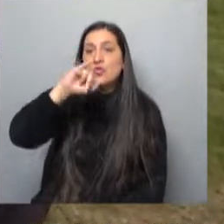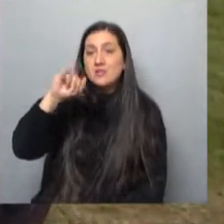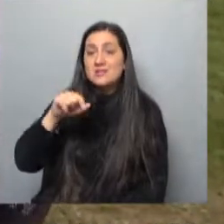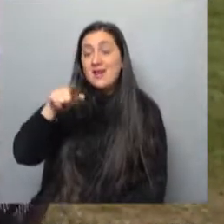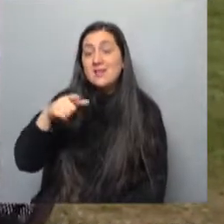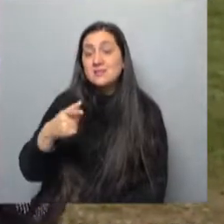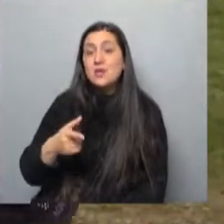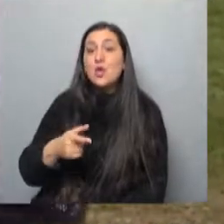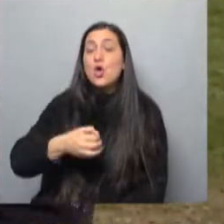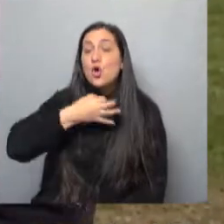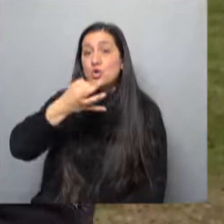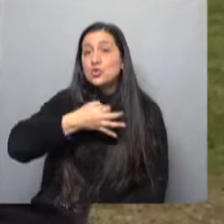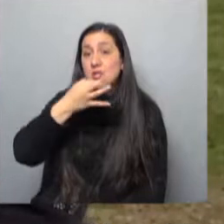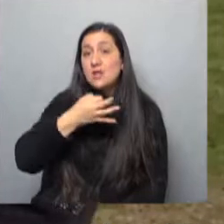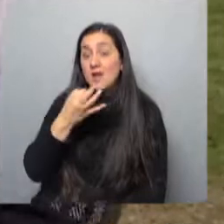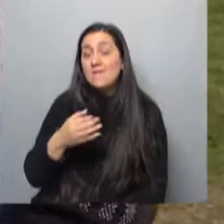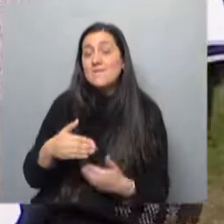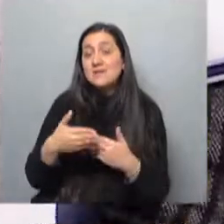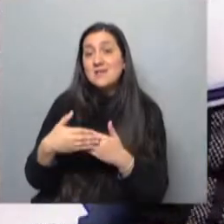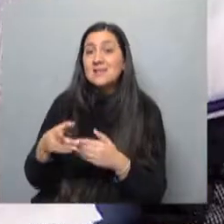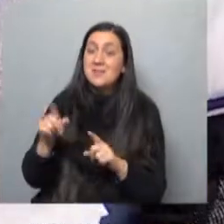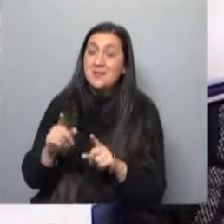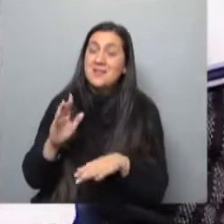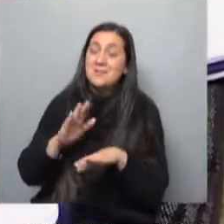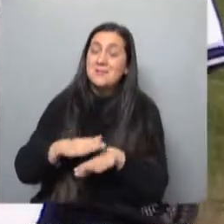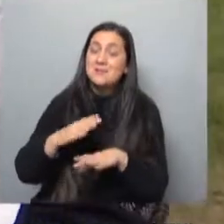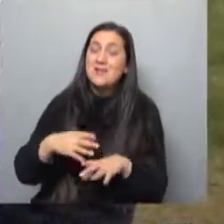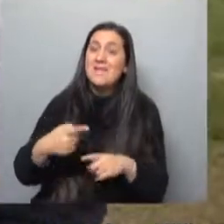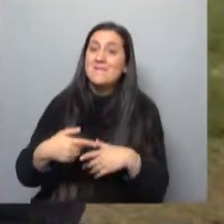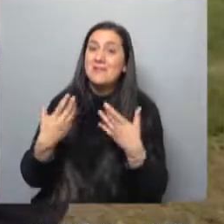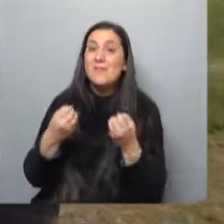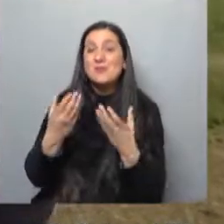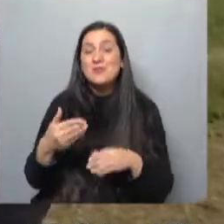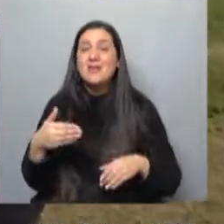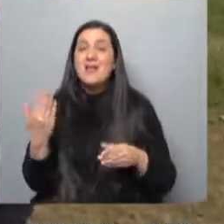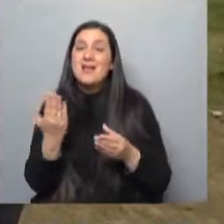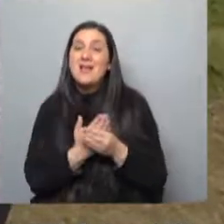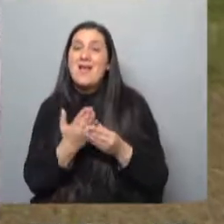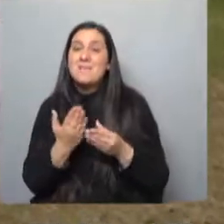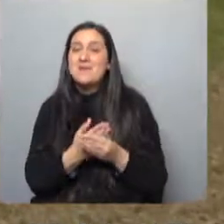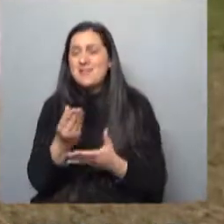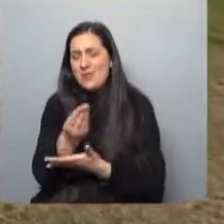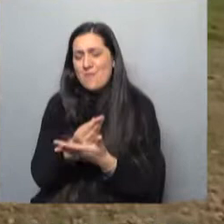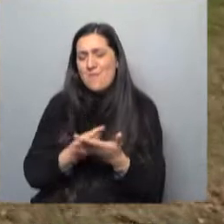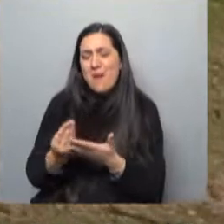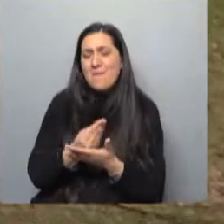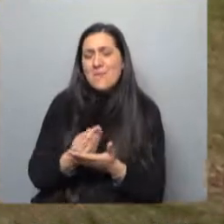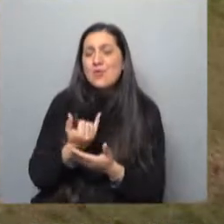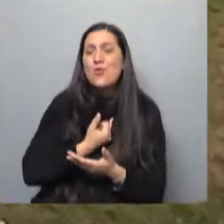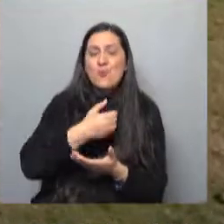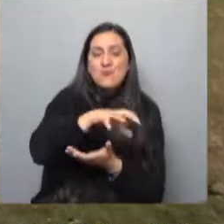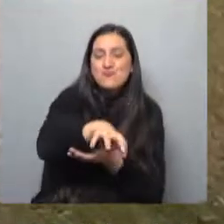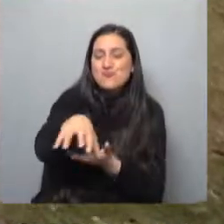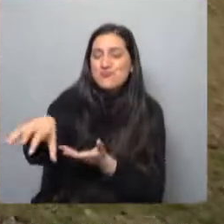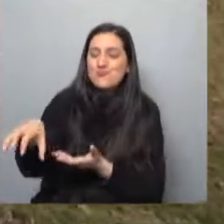es concejal vecinal y es uno de los que está encargado de la fiesta por eso tiene allí mire la carpeta con todo tiene un de cómo va a estar dispuesto